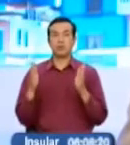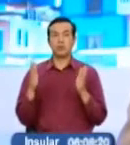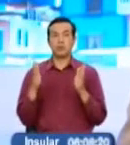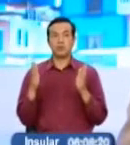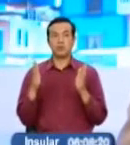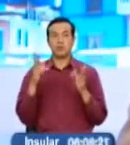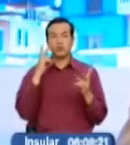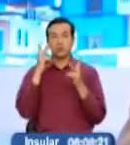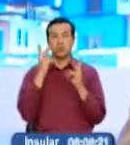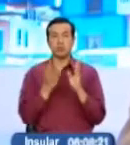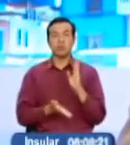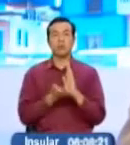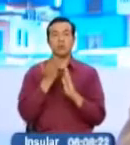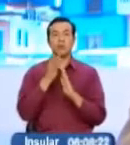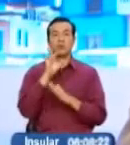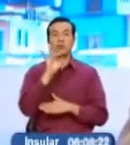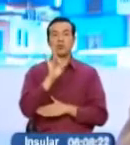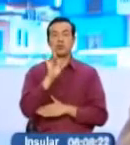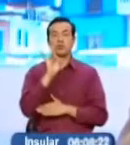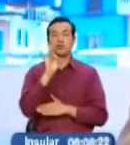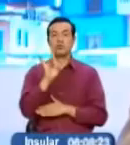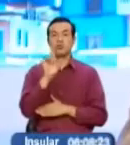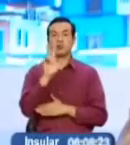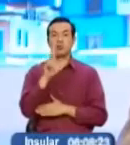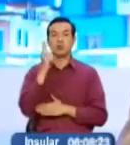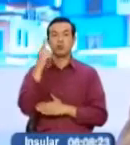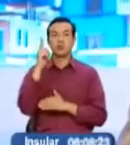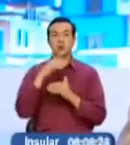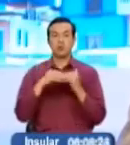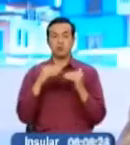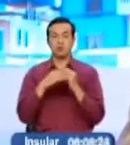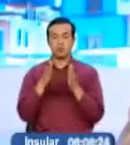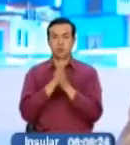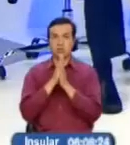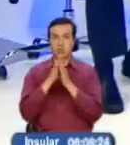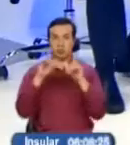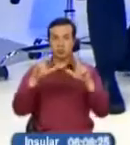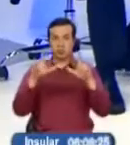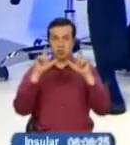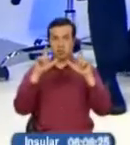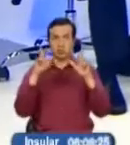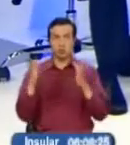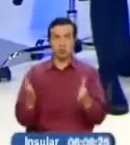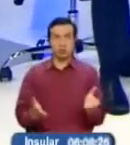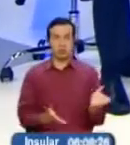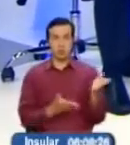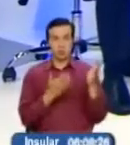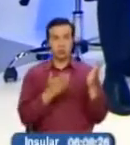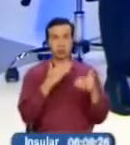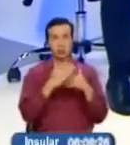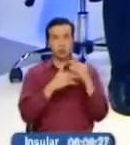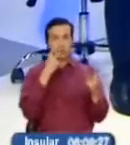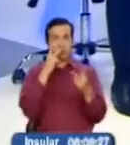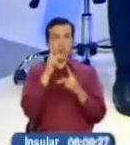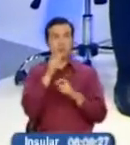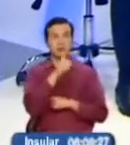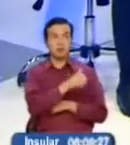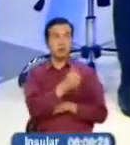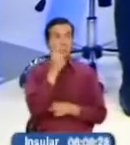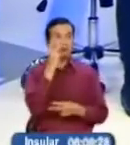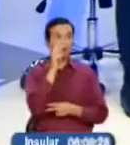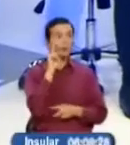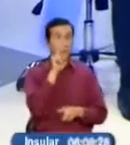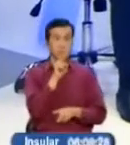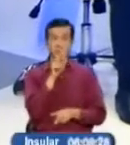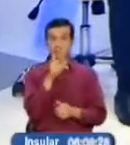de este año, un incremento de 883 millones de dólares. Voy a pedir que nos coloquen el gráfico, Juan Fernando, para que vayamos y los televidentes los puedan apreciar.